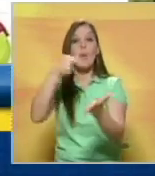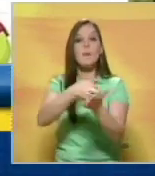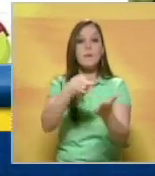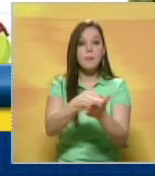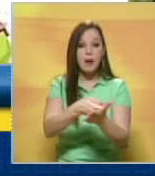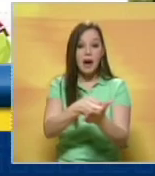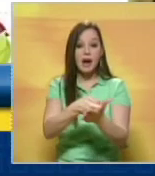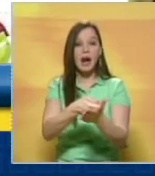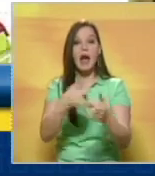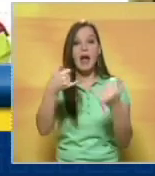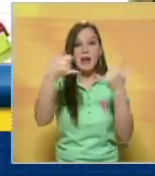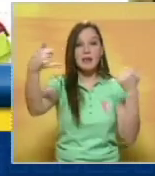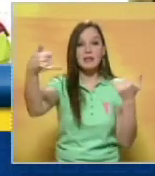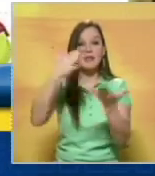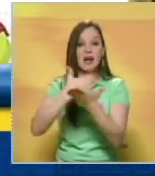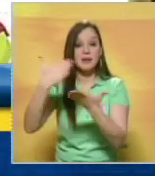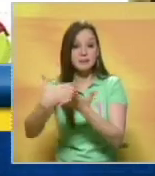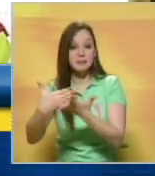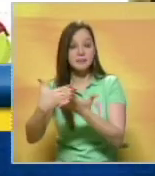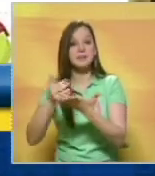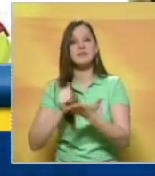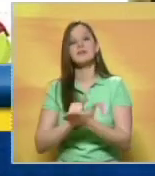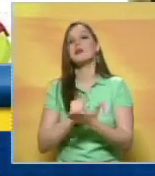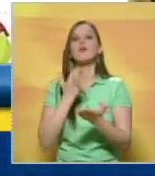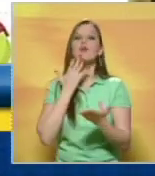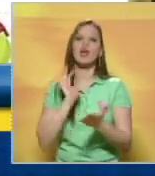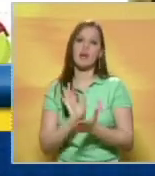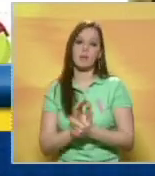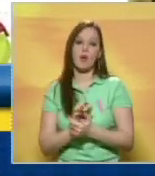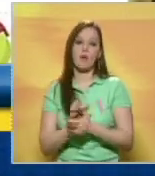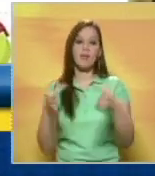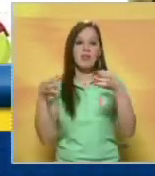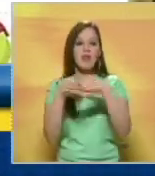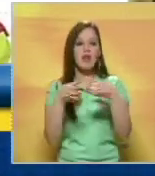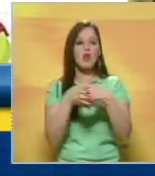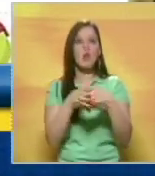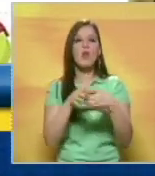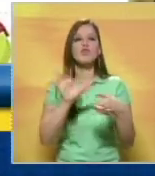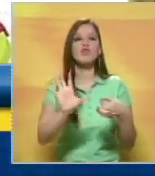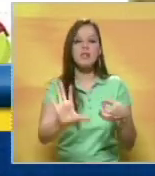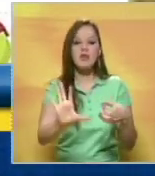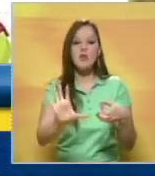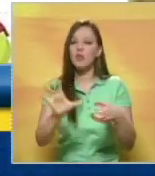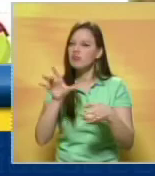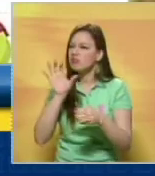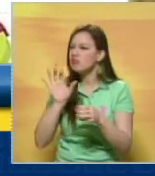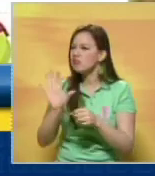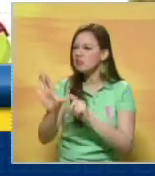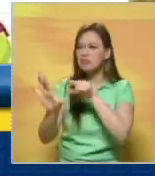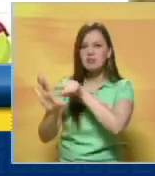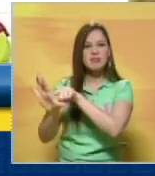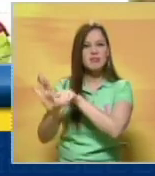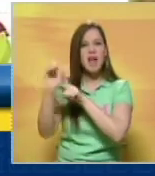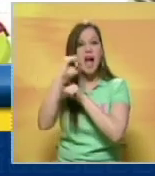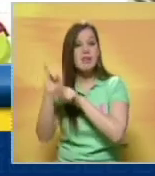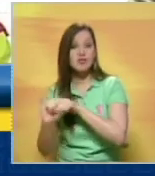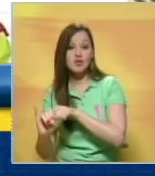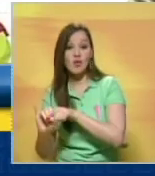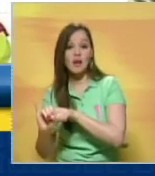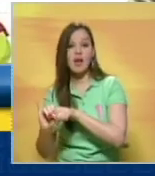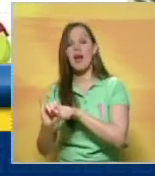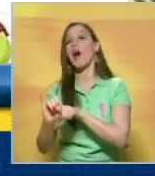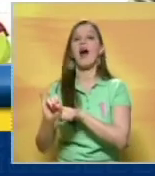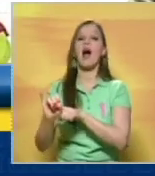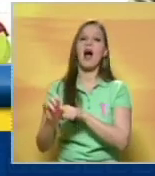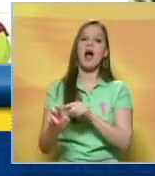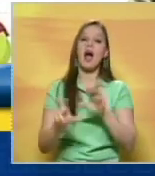el subsidio, en el caso, por ejemplo, del grupo 5, que es Zulia, hasta 1.300, un 80%